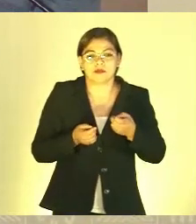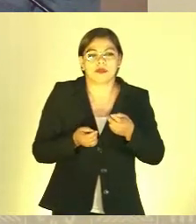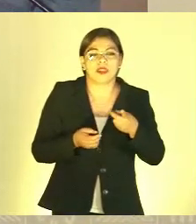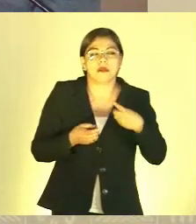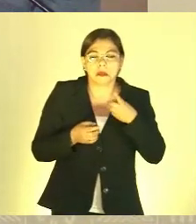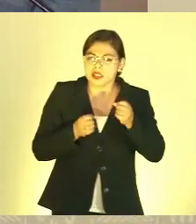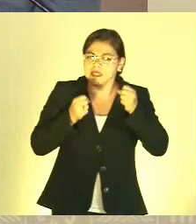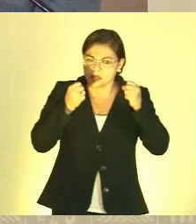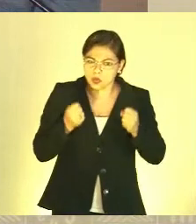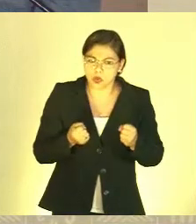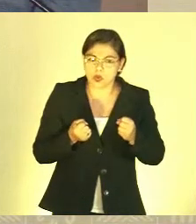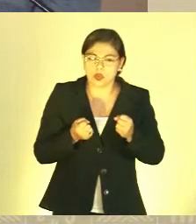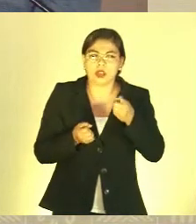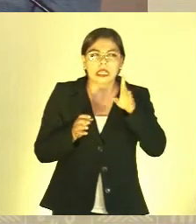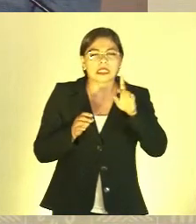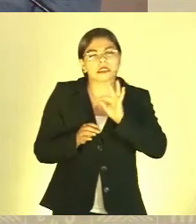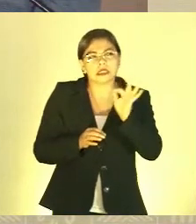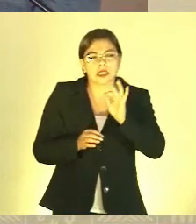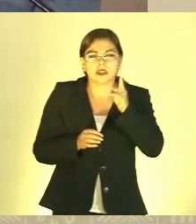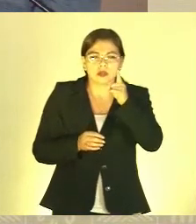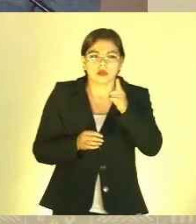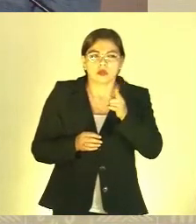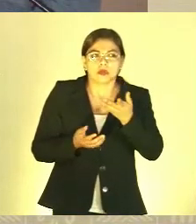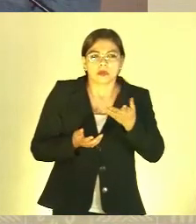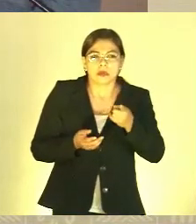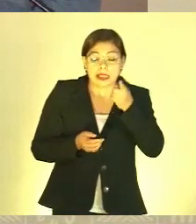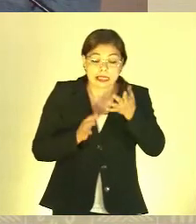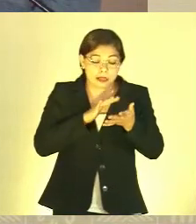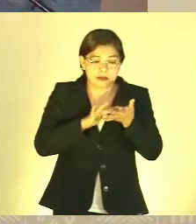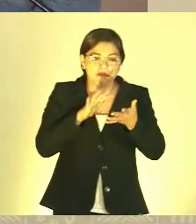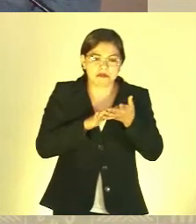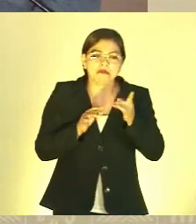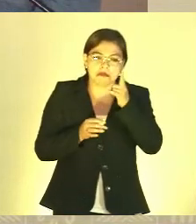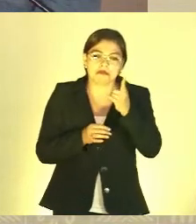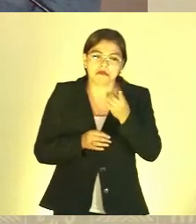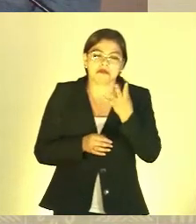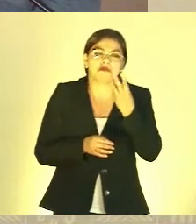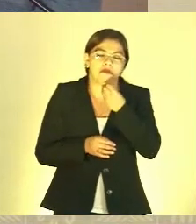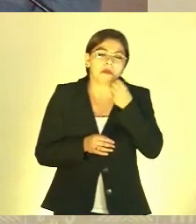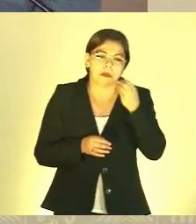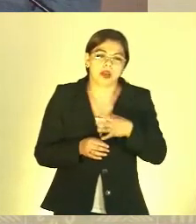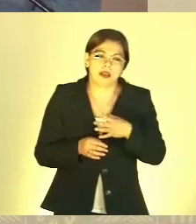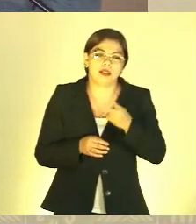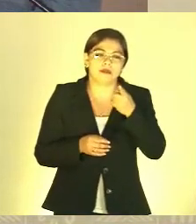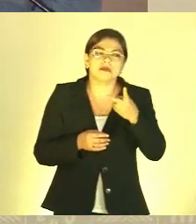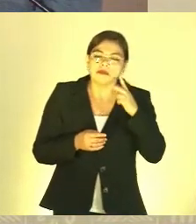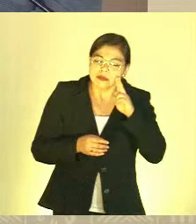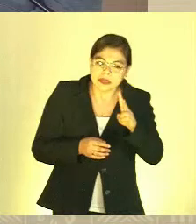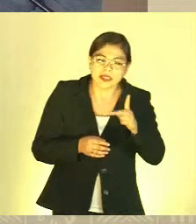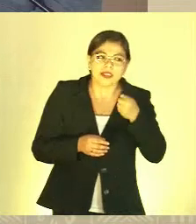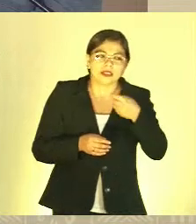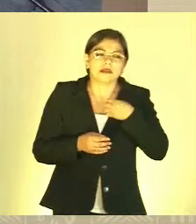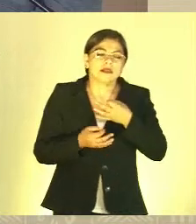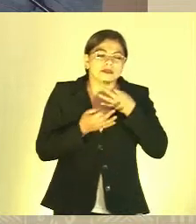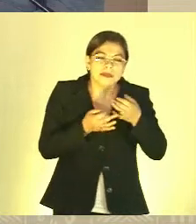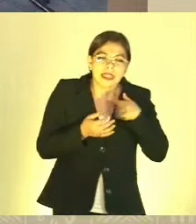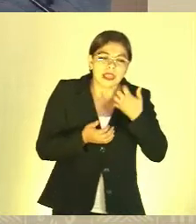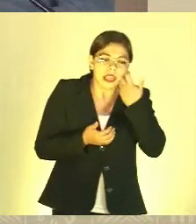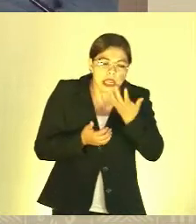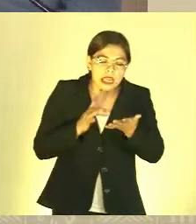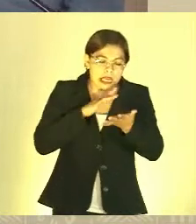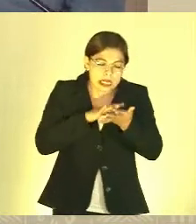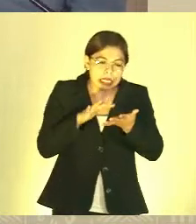puedo asegurar, al margen de este texto. Es un texto que te mete, que te atrae, que te va